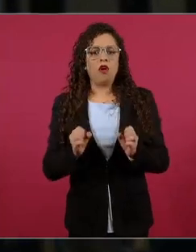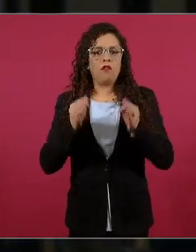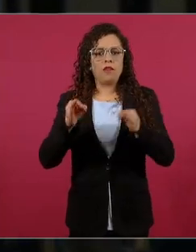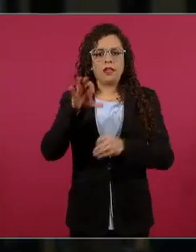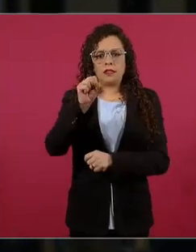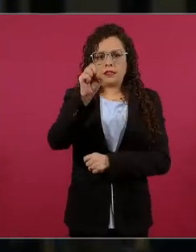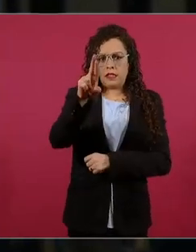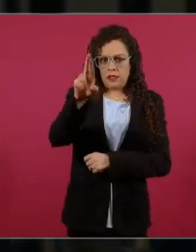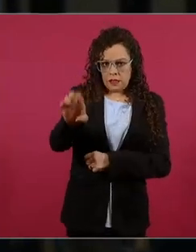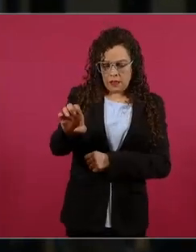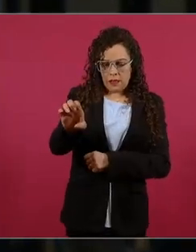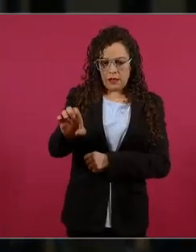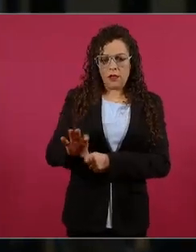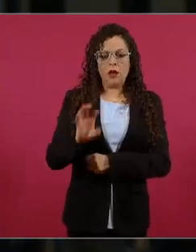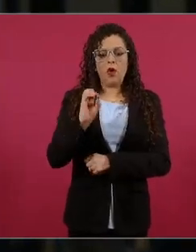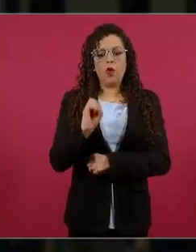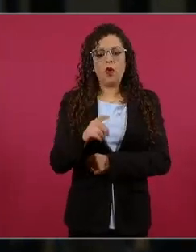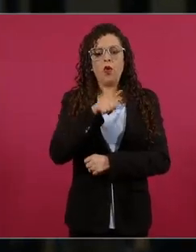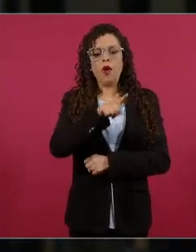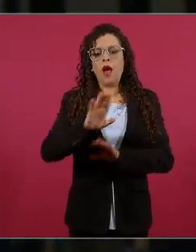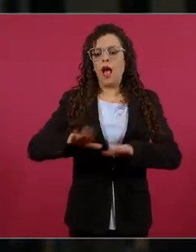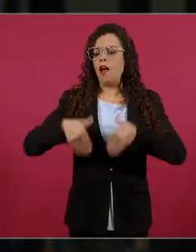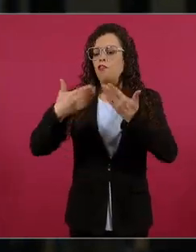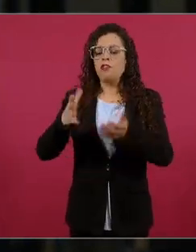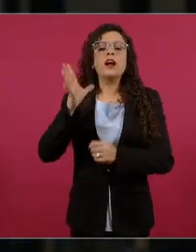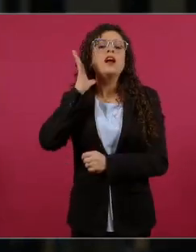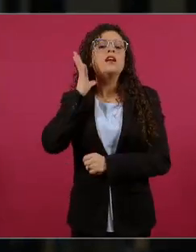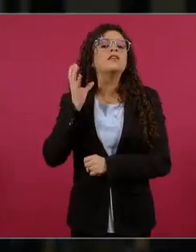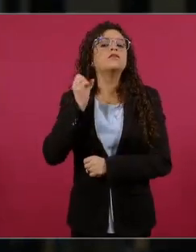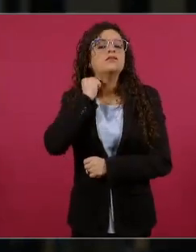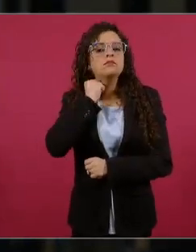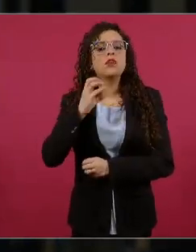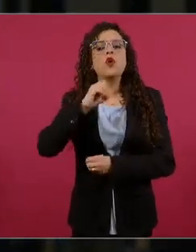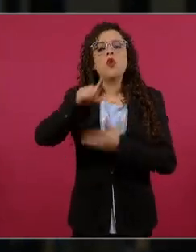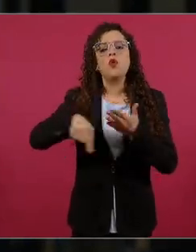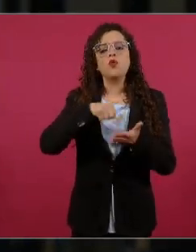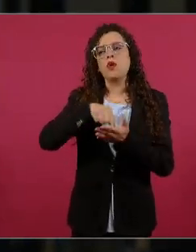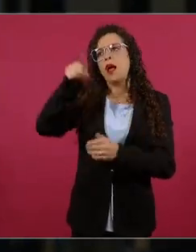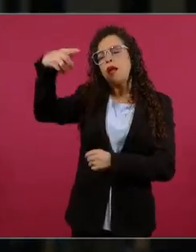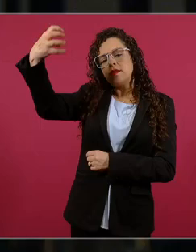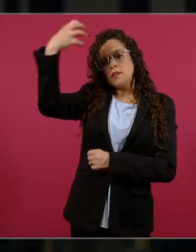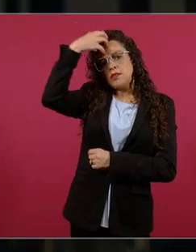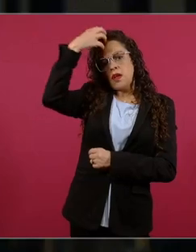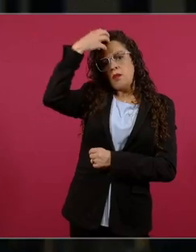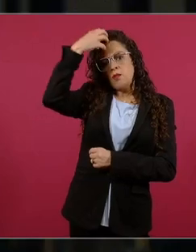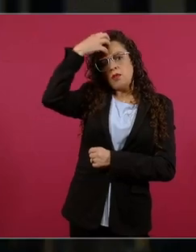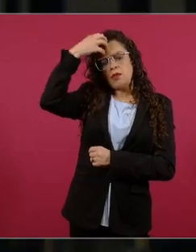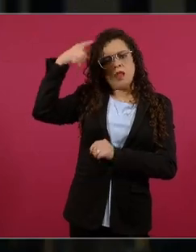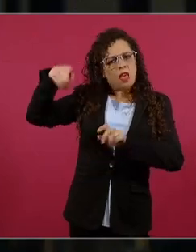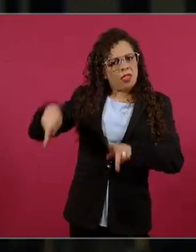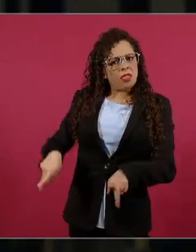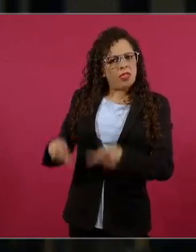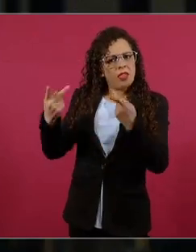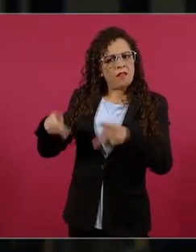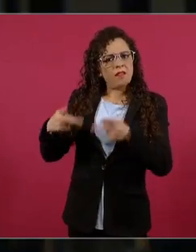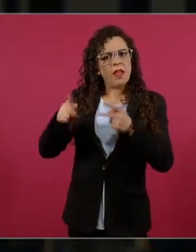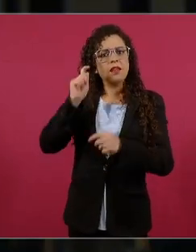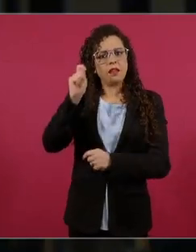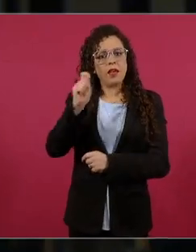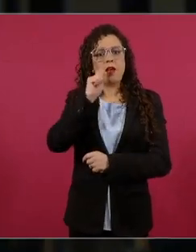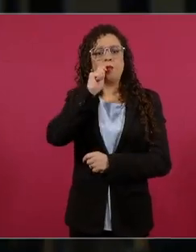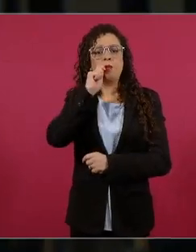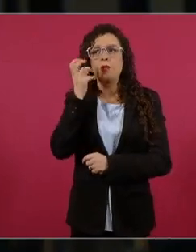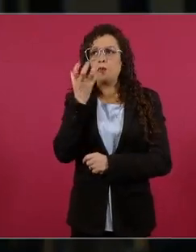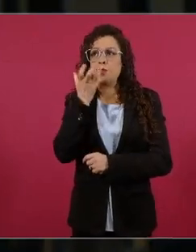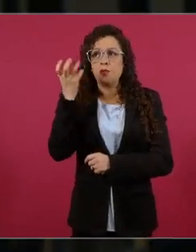igualmente en el Senado y en Chapultepec, donde se están vendiendo no solamente vapeadores, sino también otras sustancias,